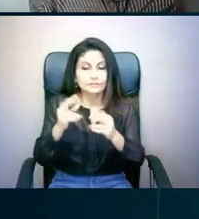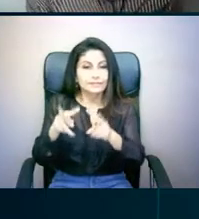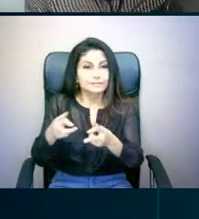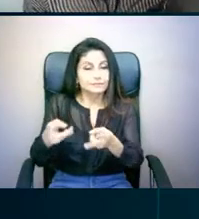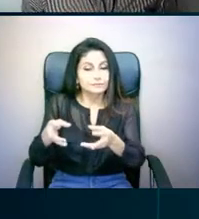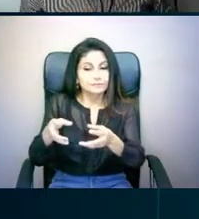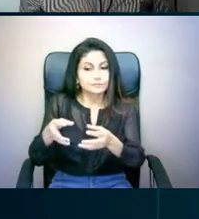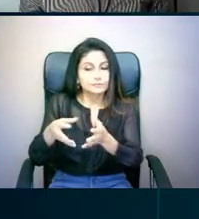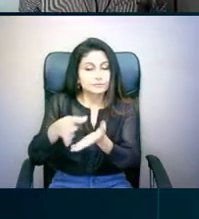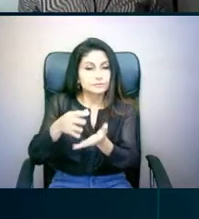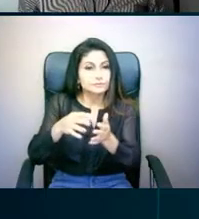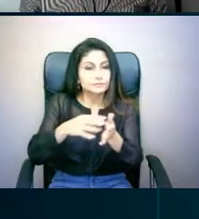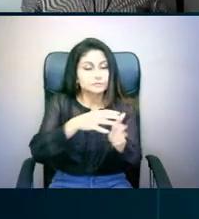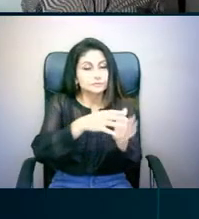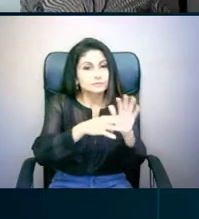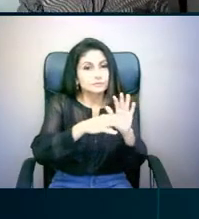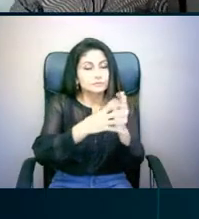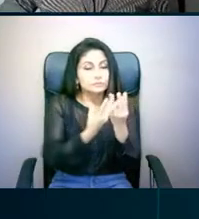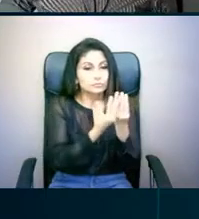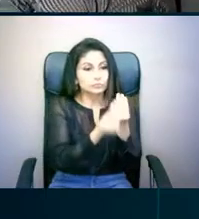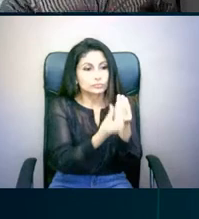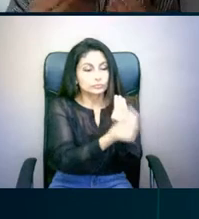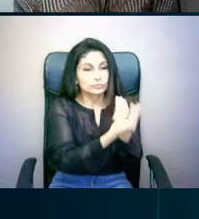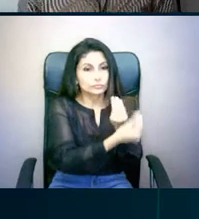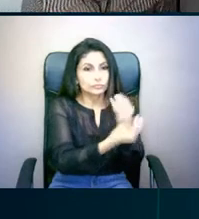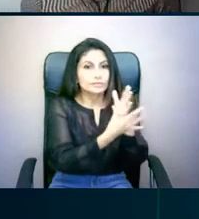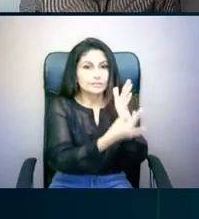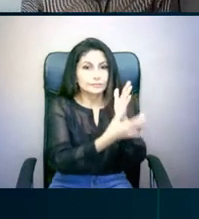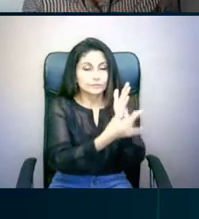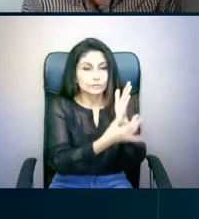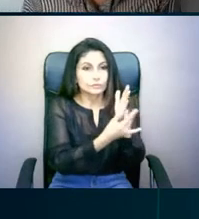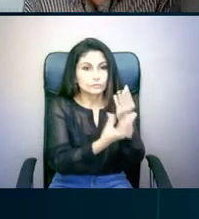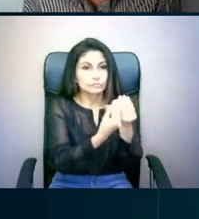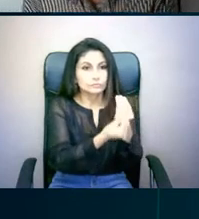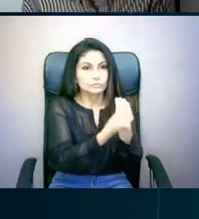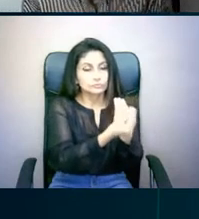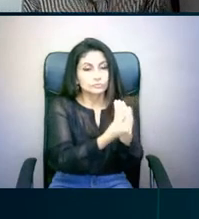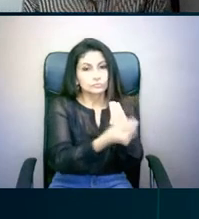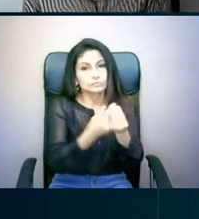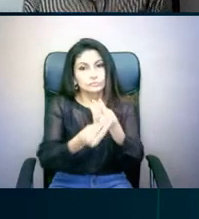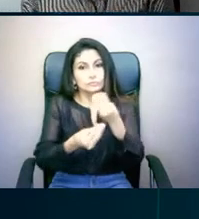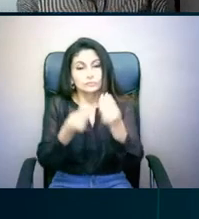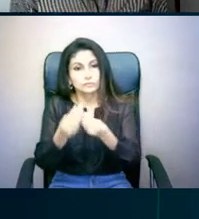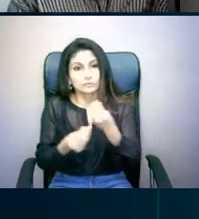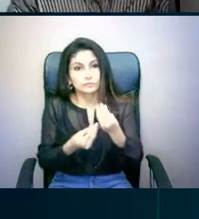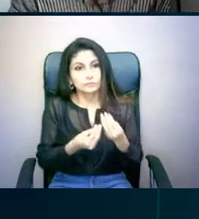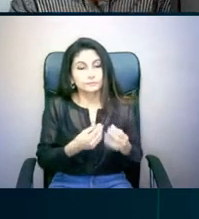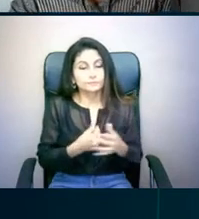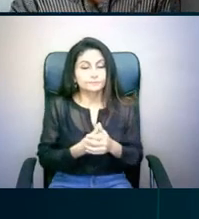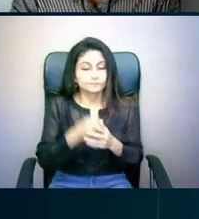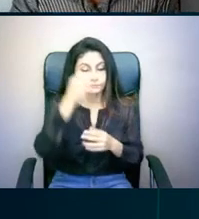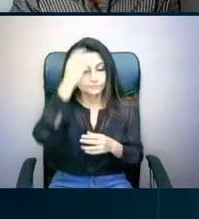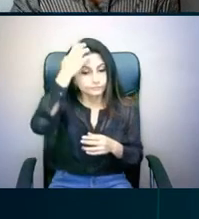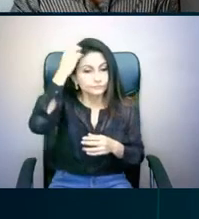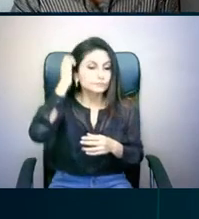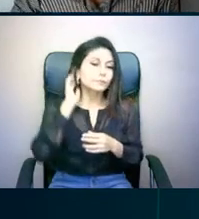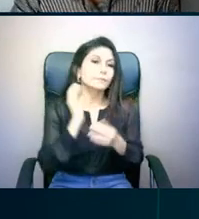muy costosa, entonces digamos que no estaríamos haciendo un mayor aporte al hacer una extracción líquido-líquido.